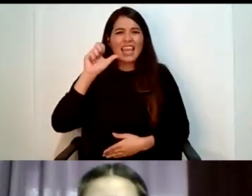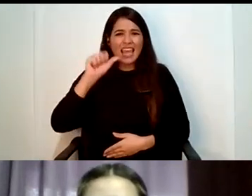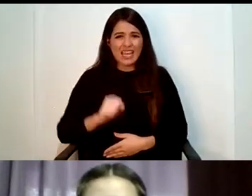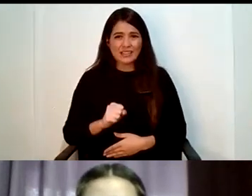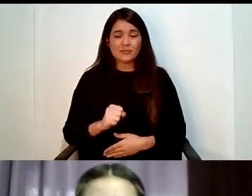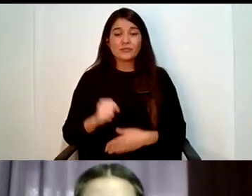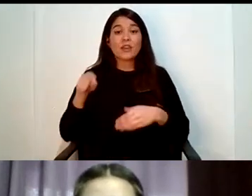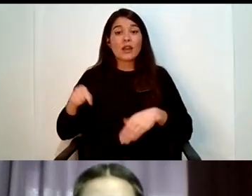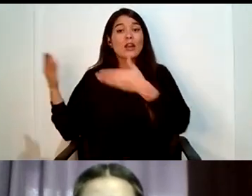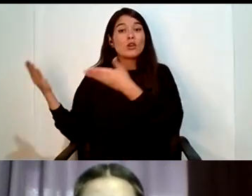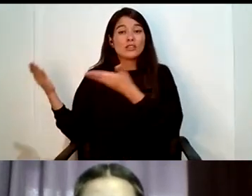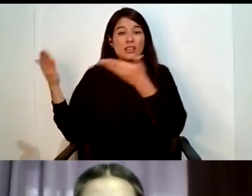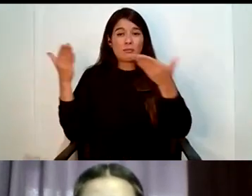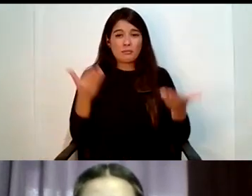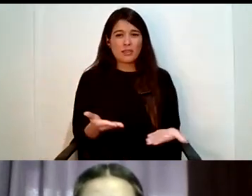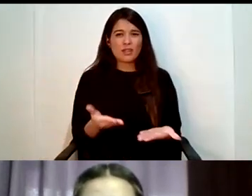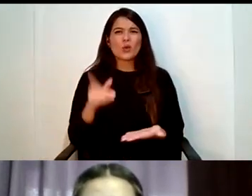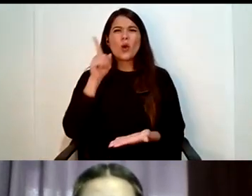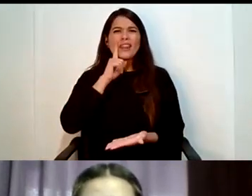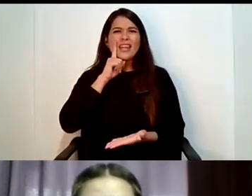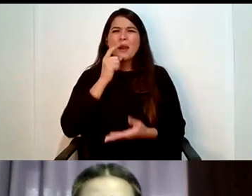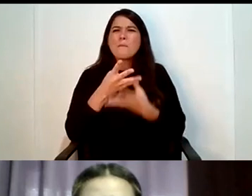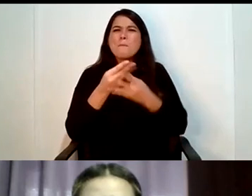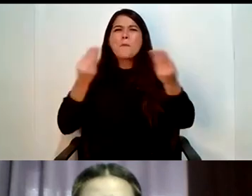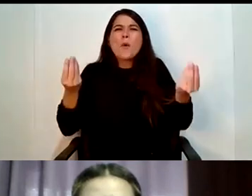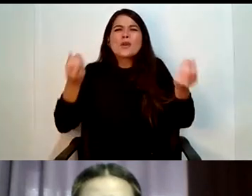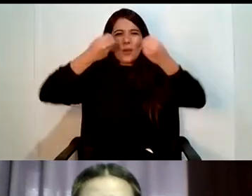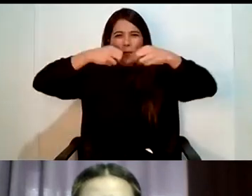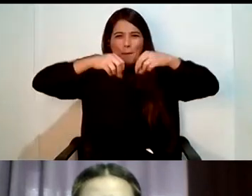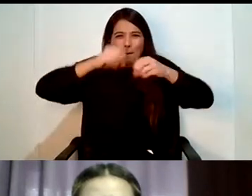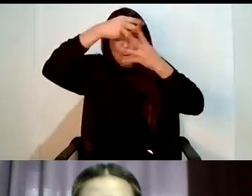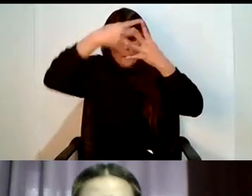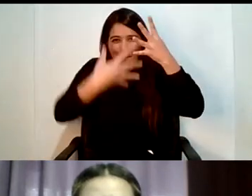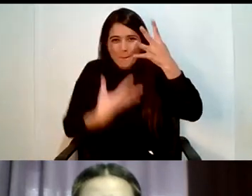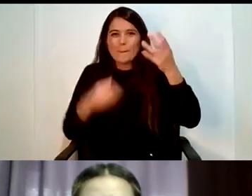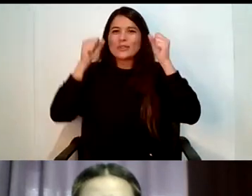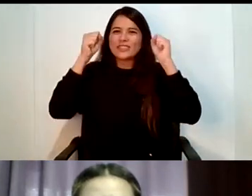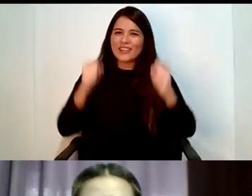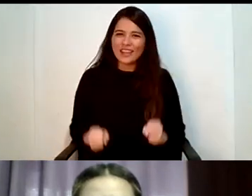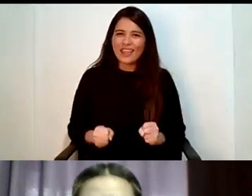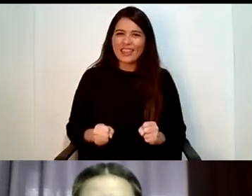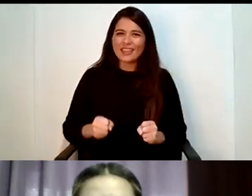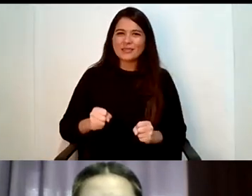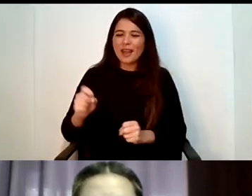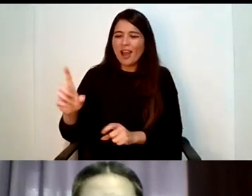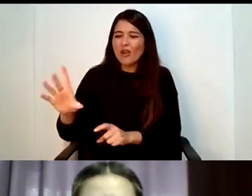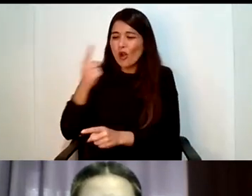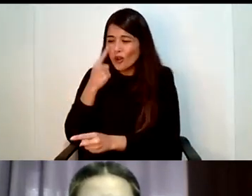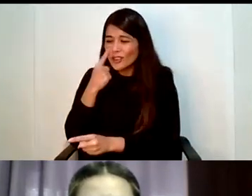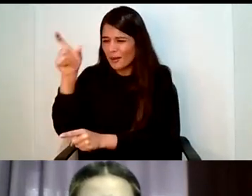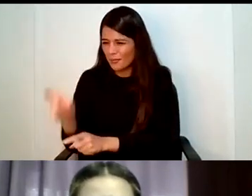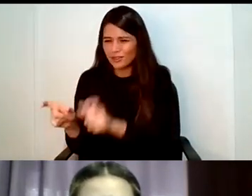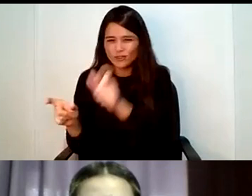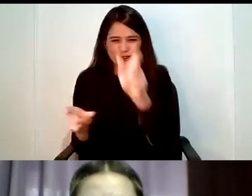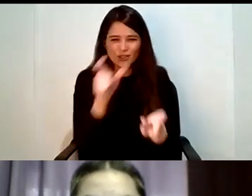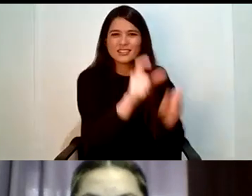Los invito a tener un gran manojo de llaves para poder abrir las diferentes cerraduras que encontraremos en el aula y